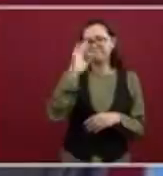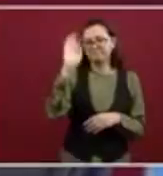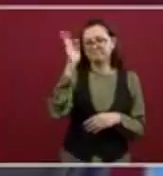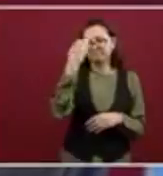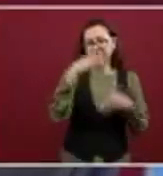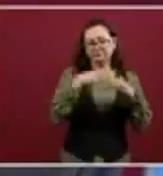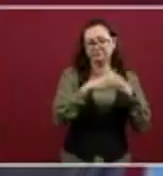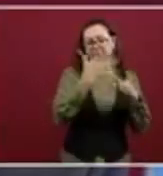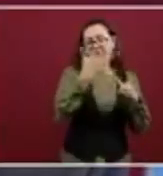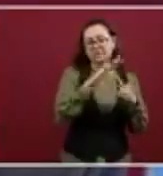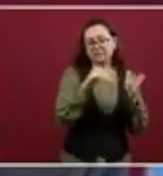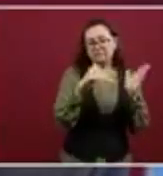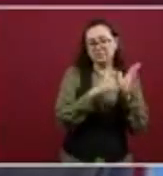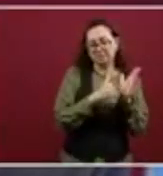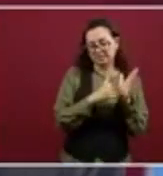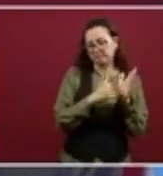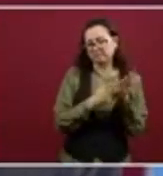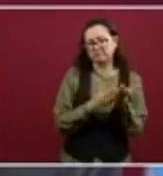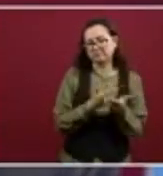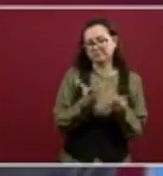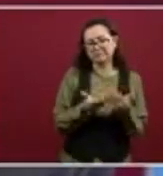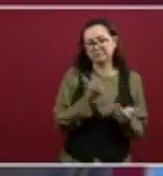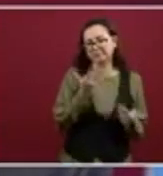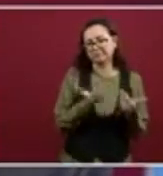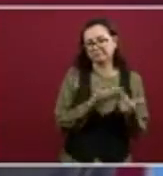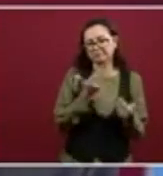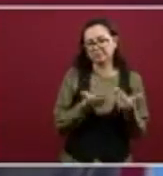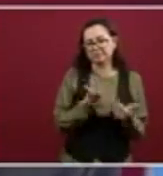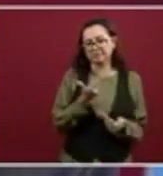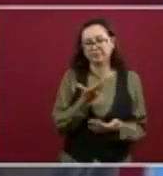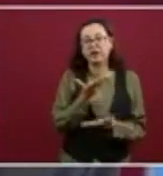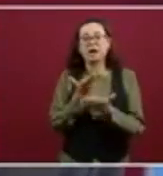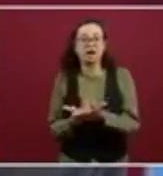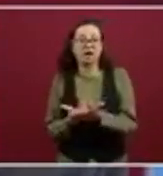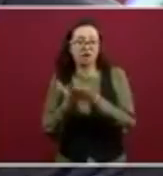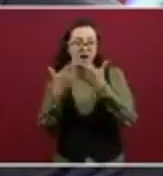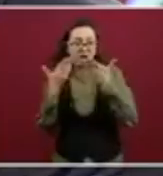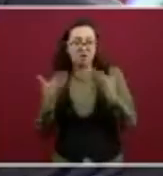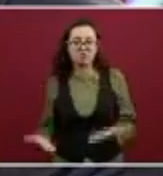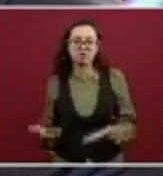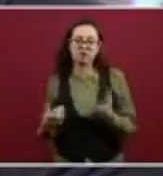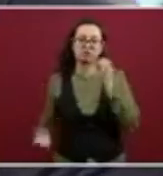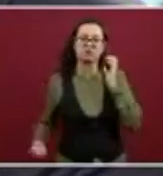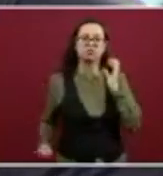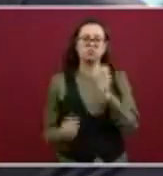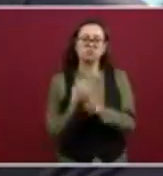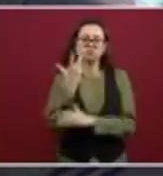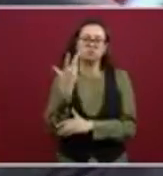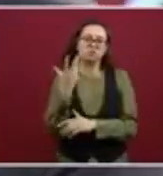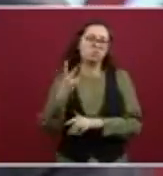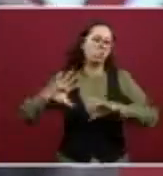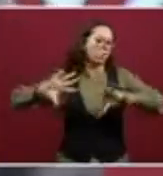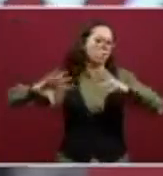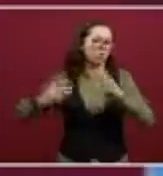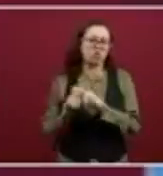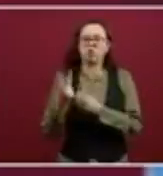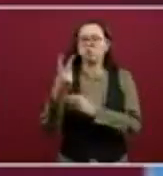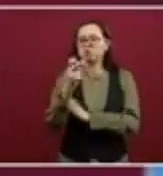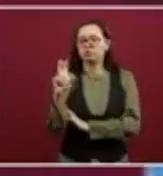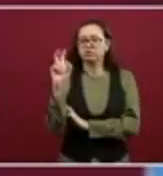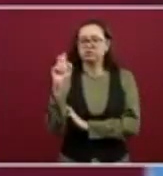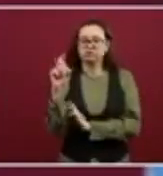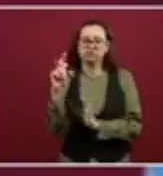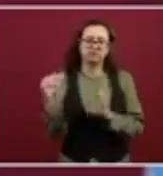Ahora se puede contar hasta con los